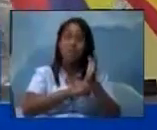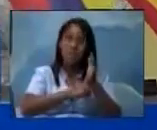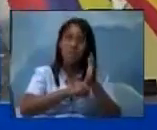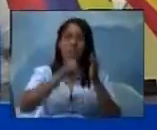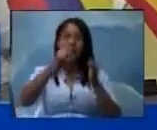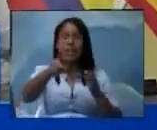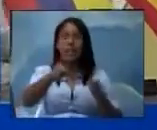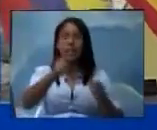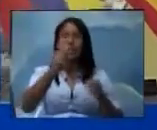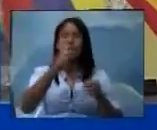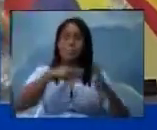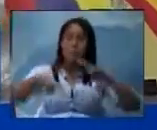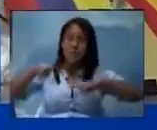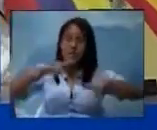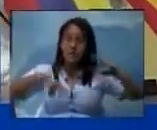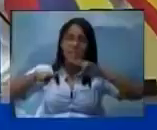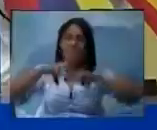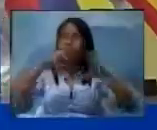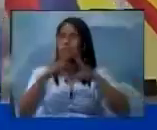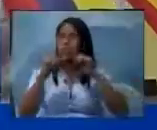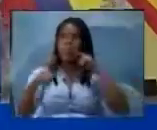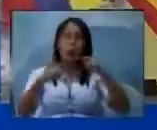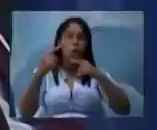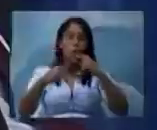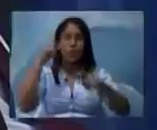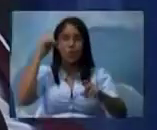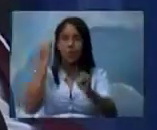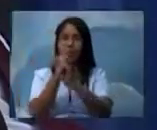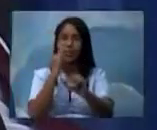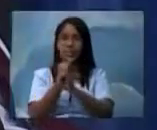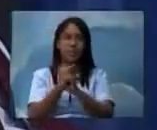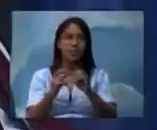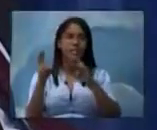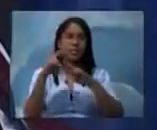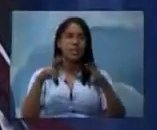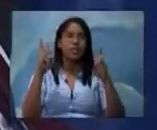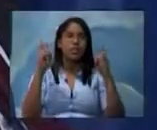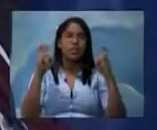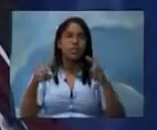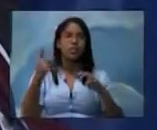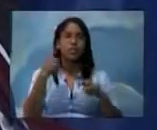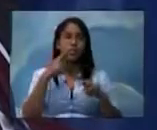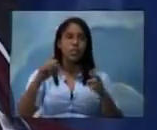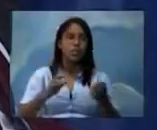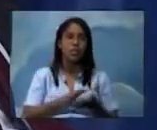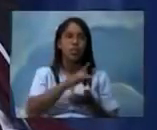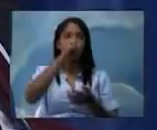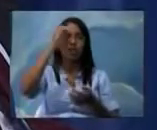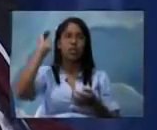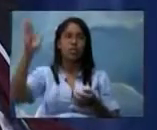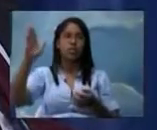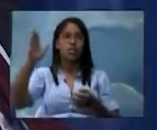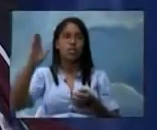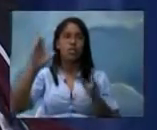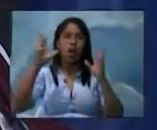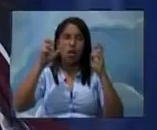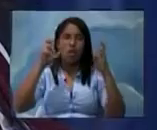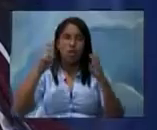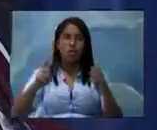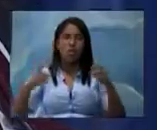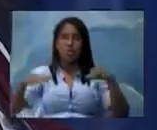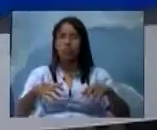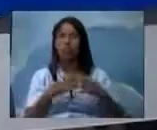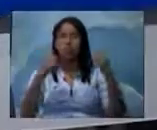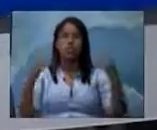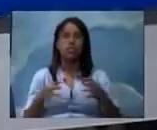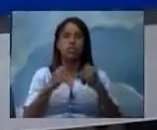550 mil visitantes todos los días? Visitantes nuevos. ¿Cuánto dicen gloria, gloria a Dios? A Dios. Los nuevos se